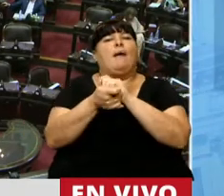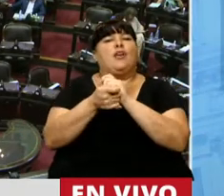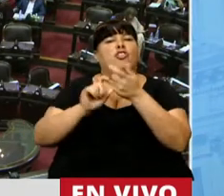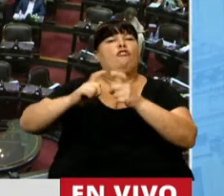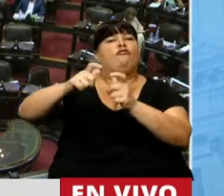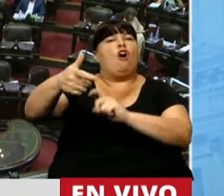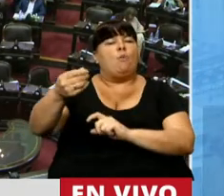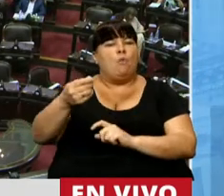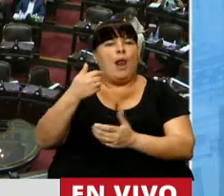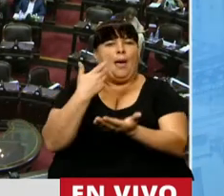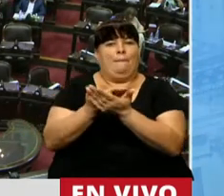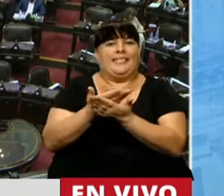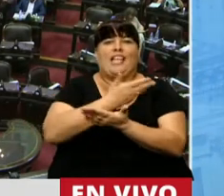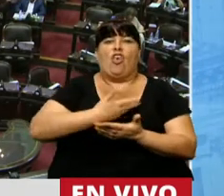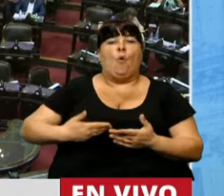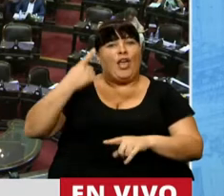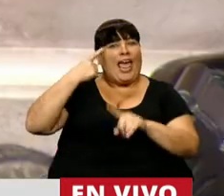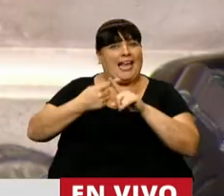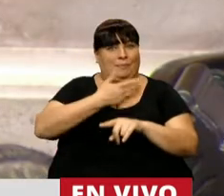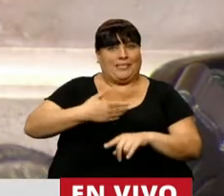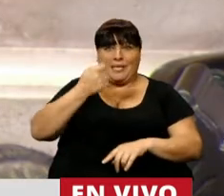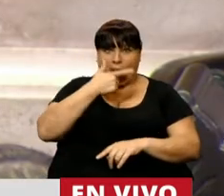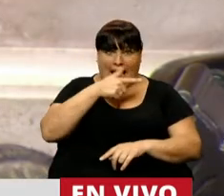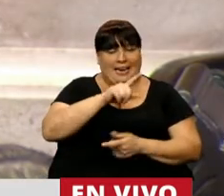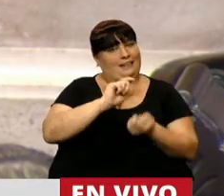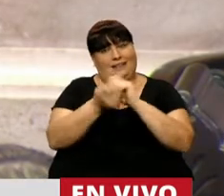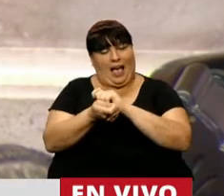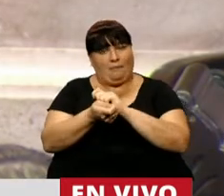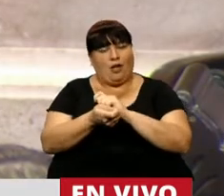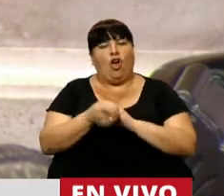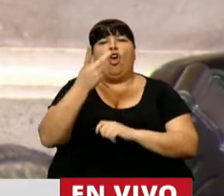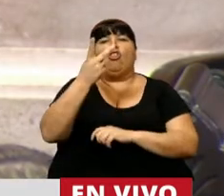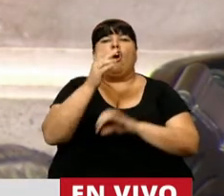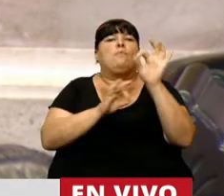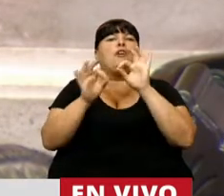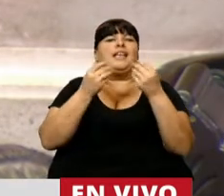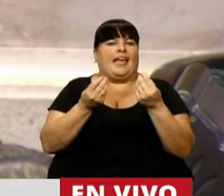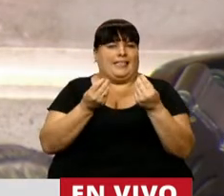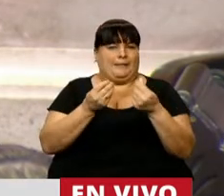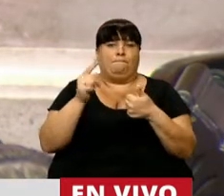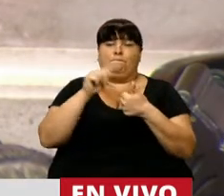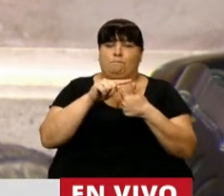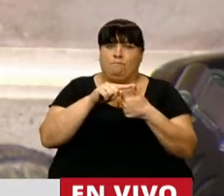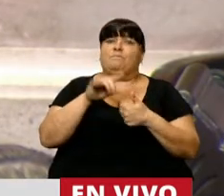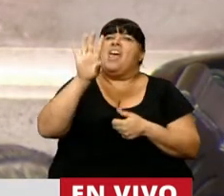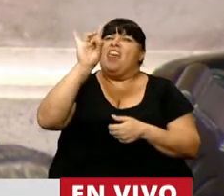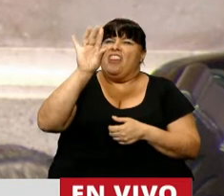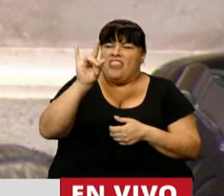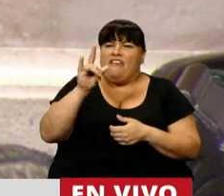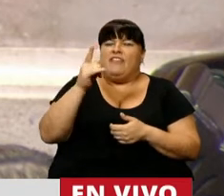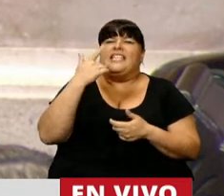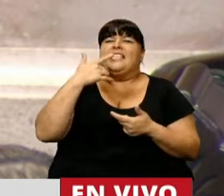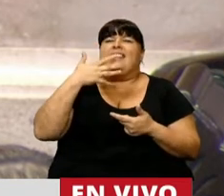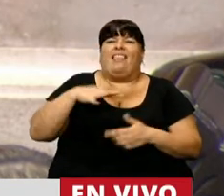fórmula que presentó el gobierno del expresidente Macri, 2 índices que son, además de difíciles